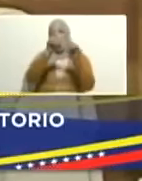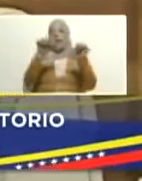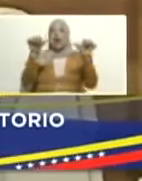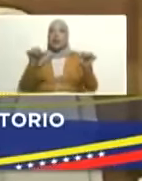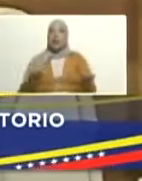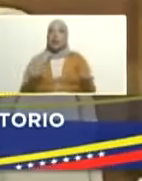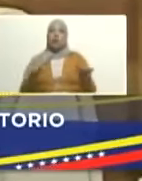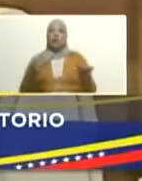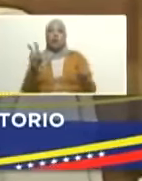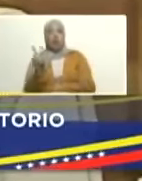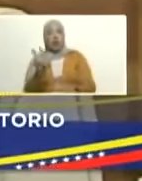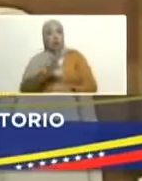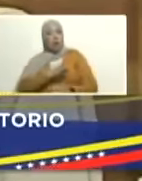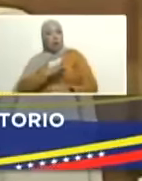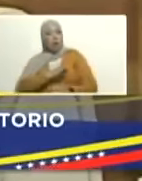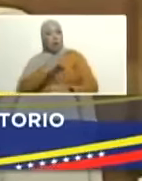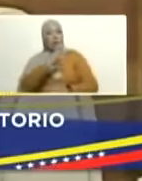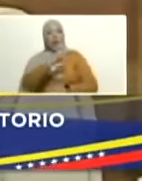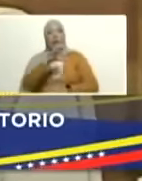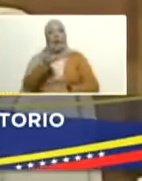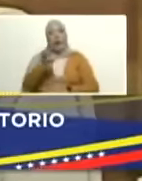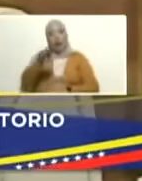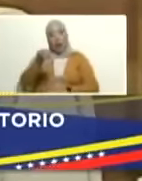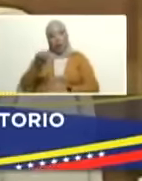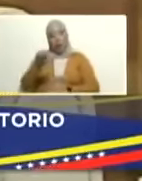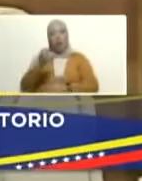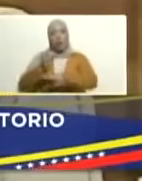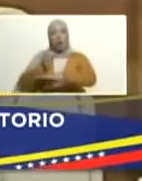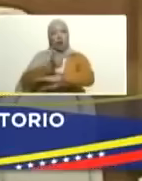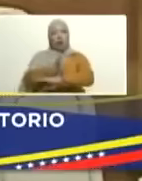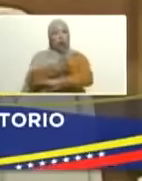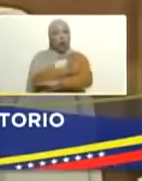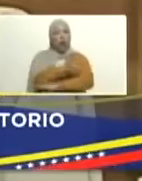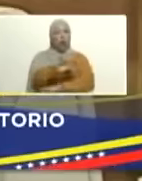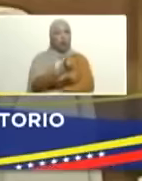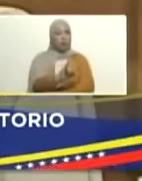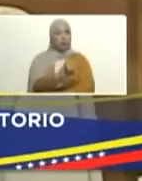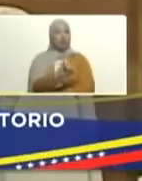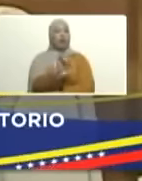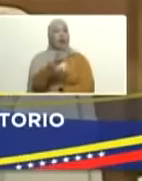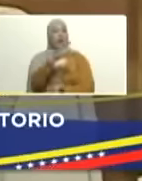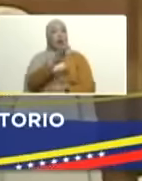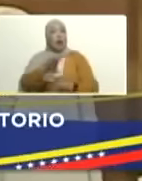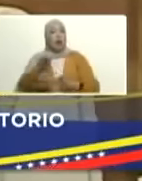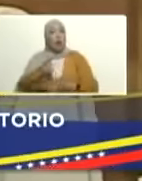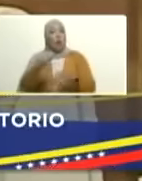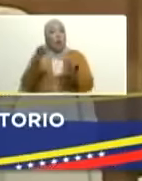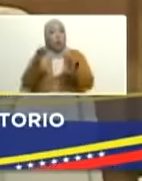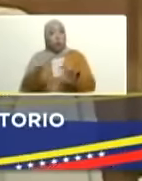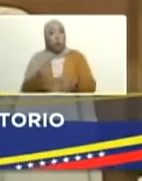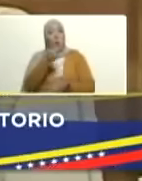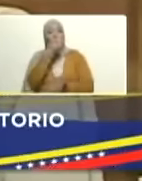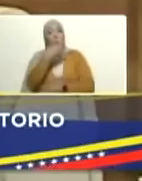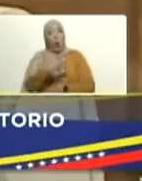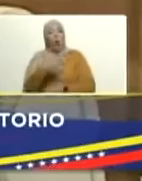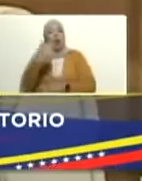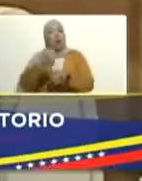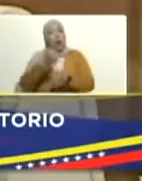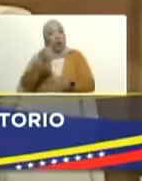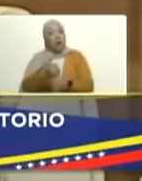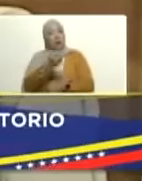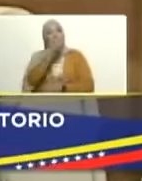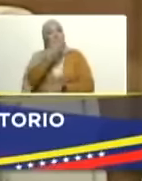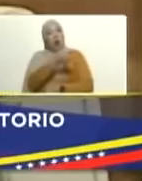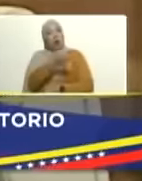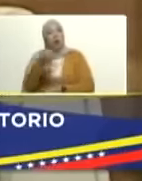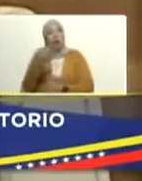electoral venezolano. En ese sentido, nosotros ratificamos el carácter sólido, el carácter eficiente, el